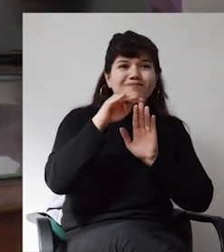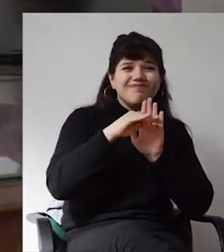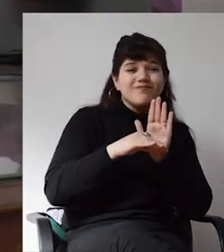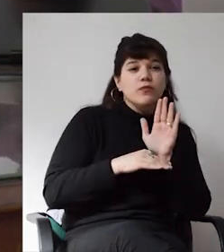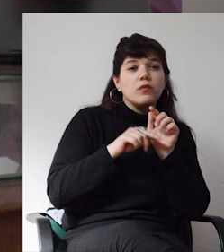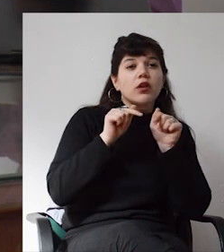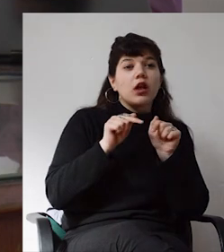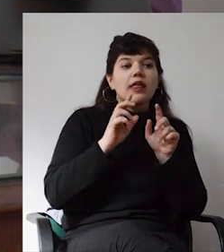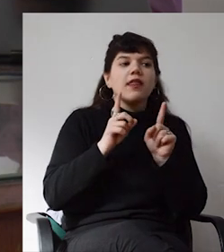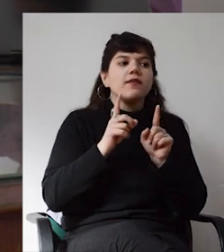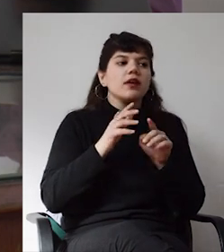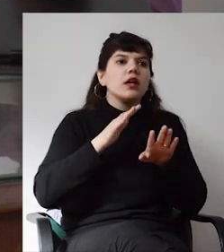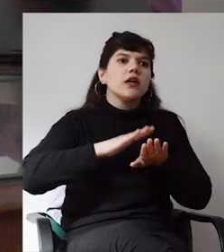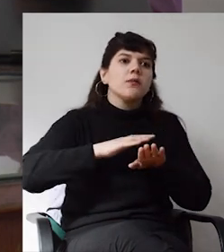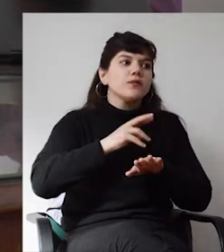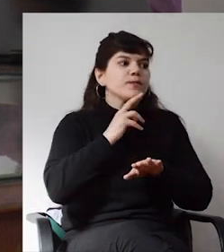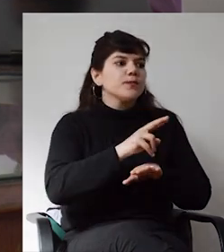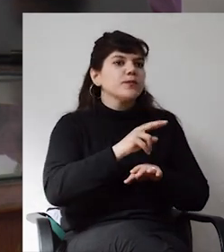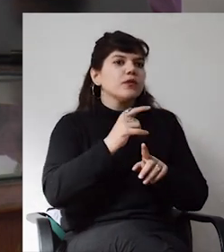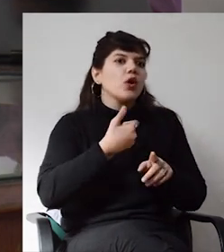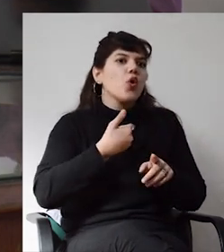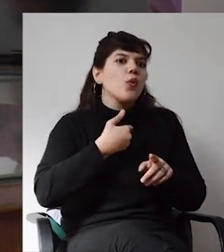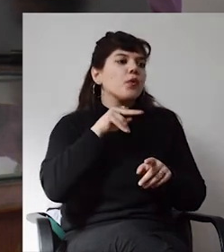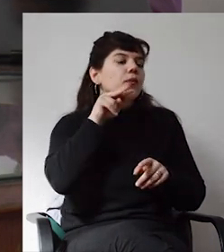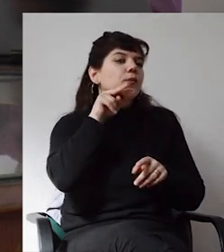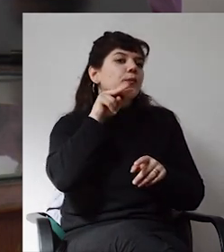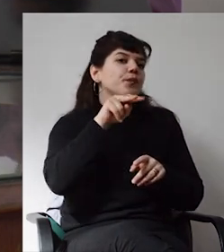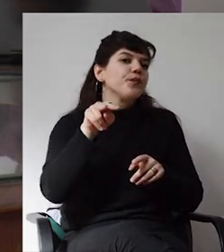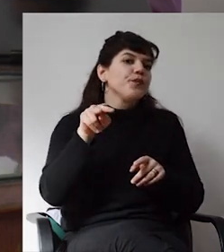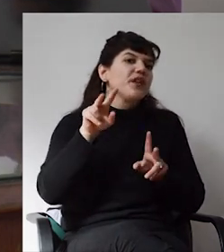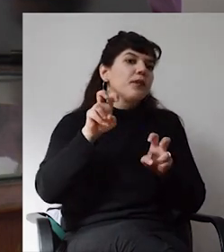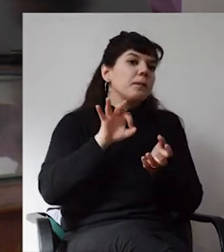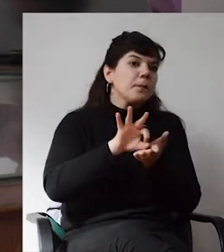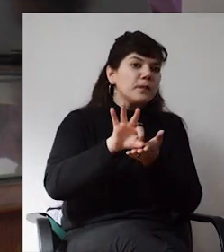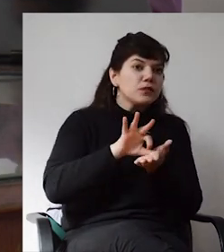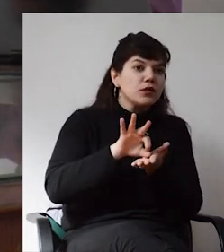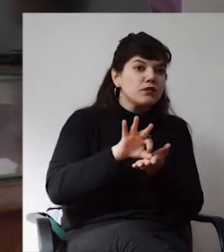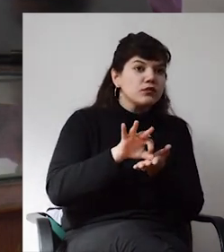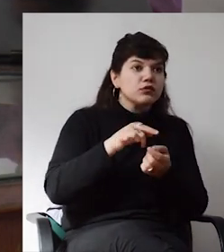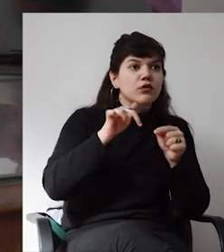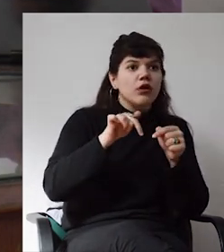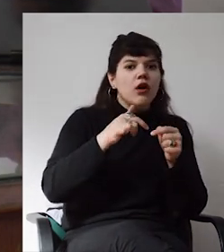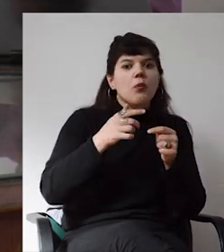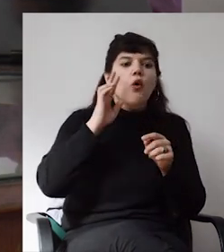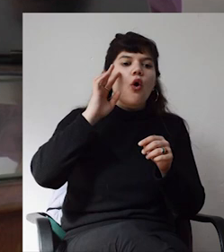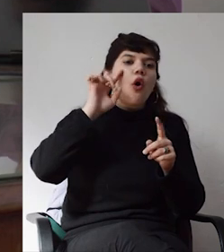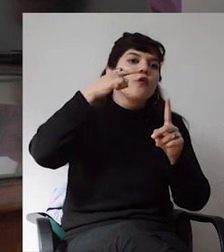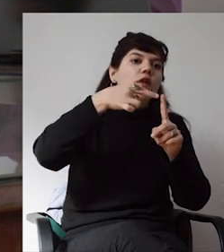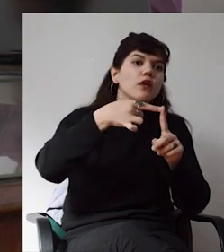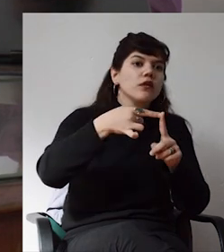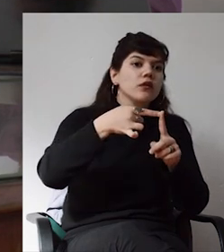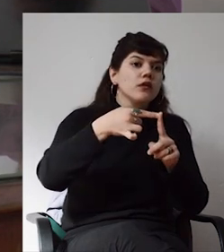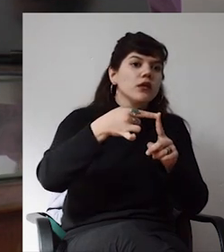La estructura tiene que responder a lo que se proyecta el servicio como objetivo